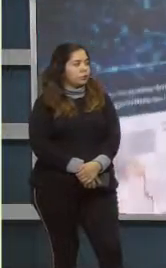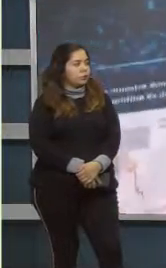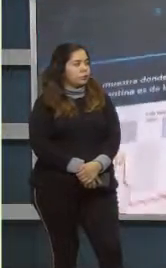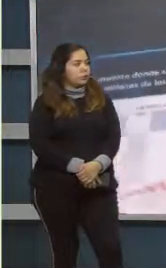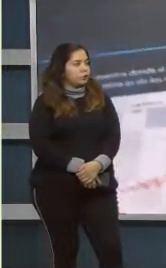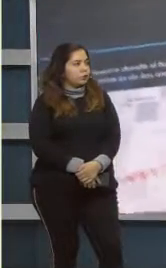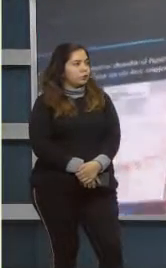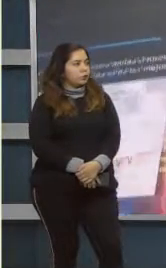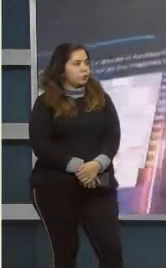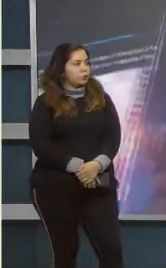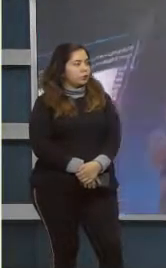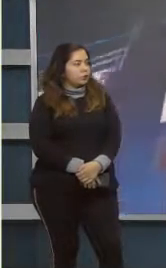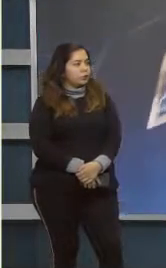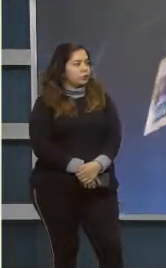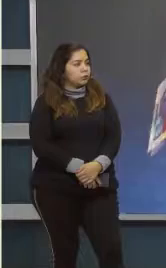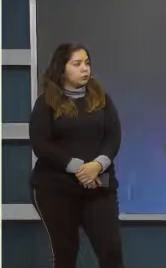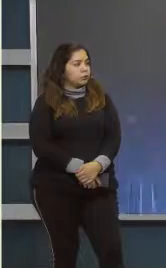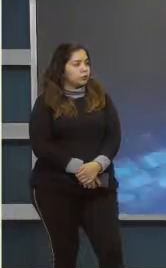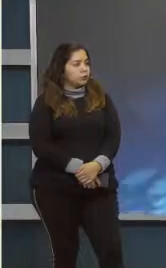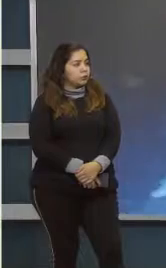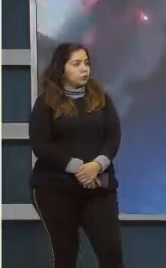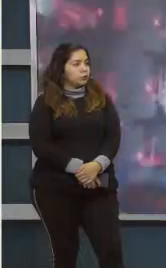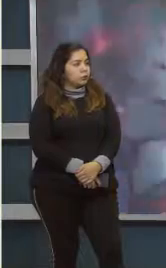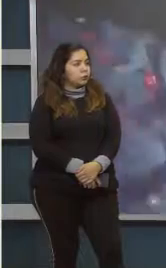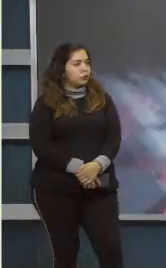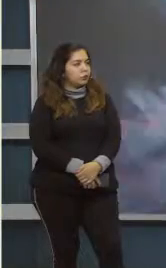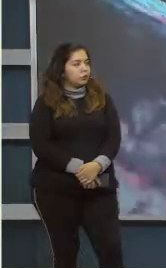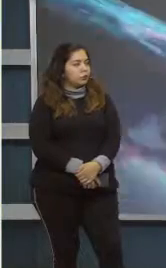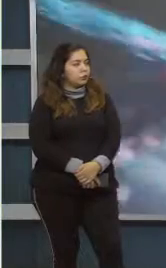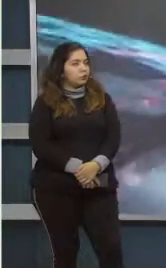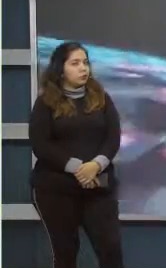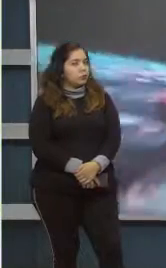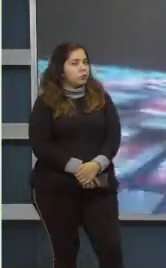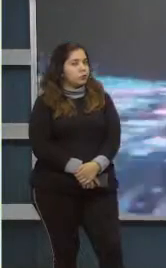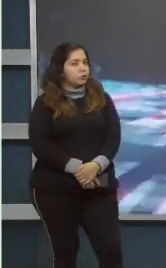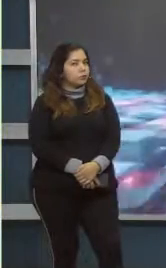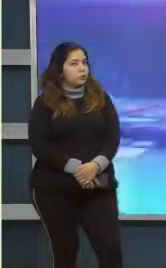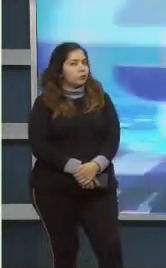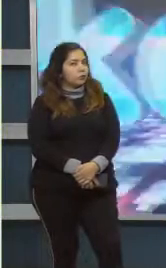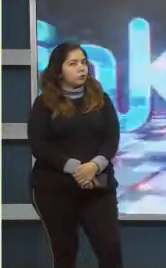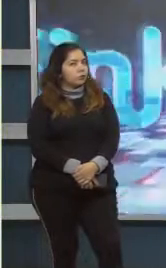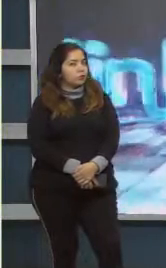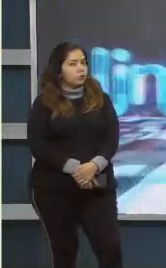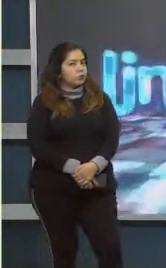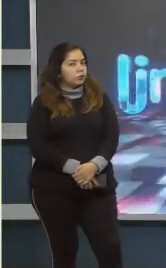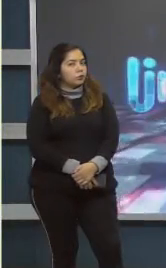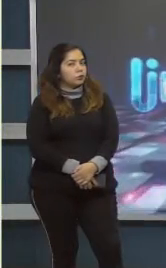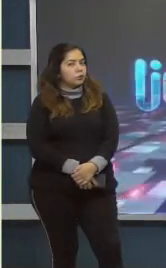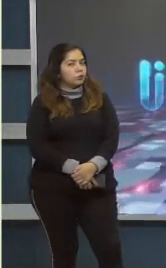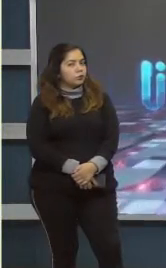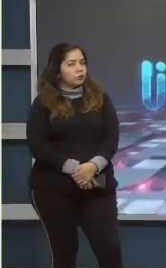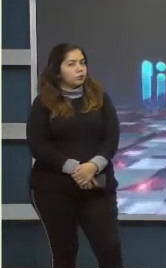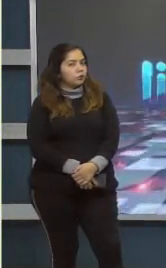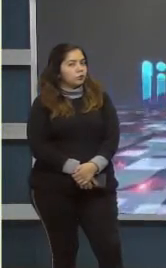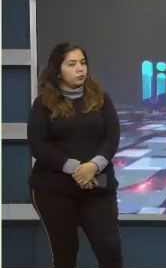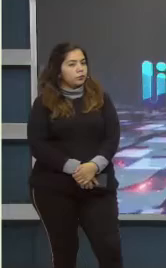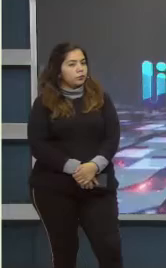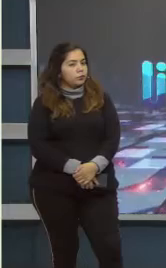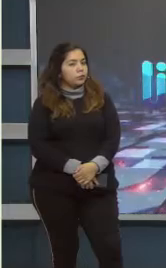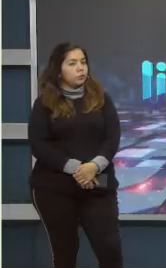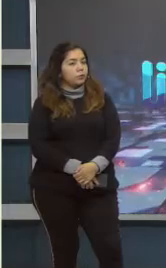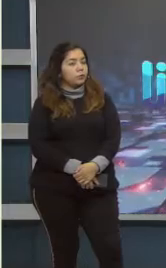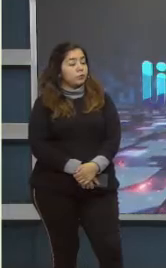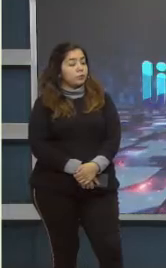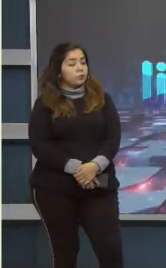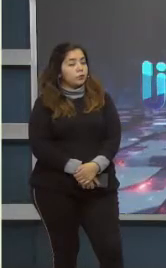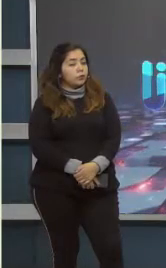más. Van a ser para, en las unidades académicas de grado, se va a determinar desde qué años.